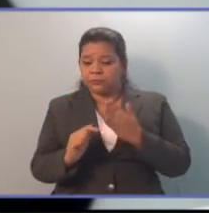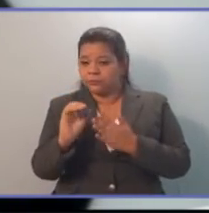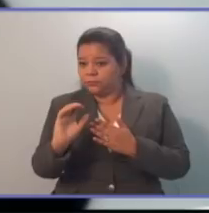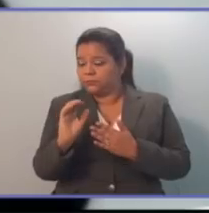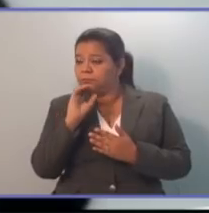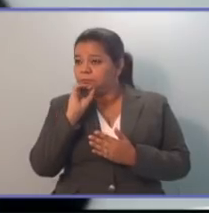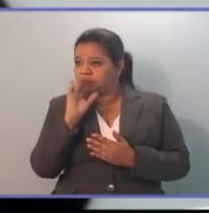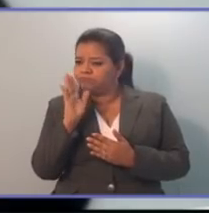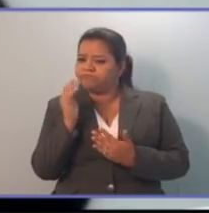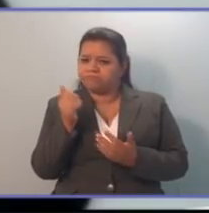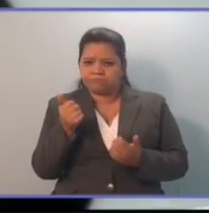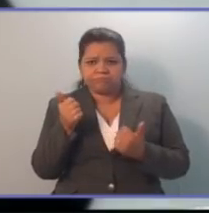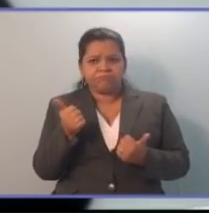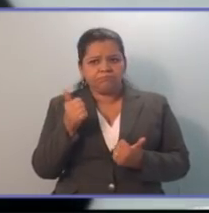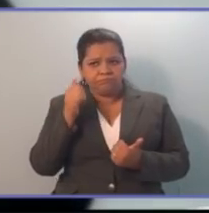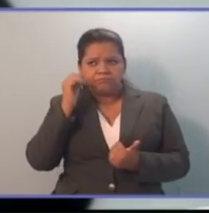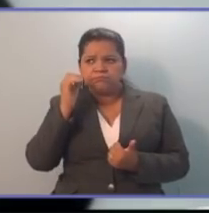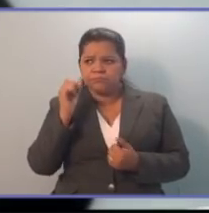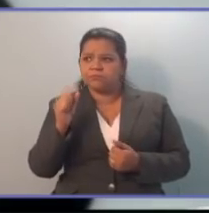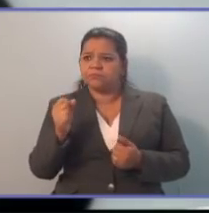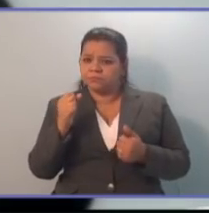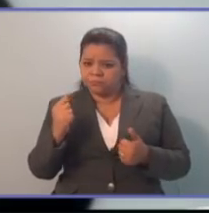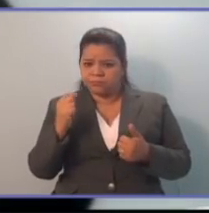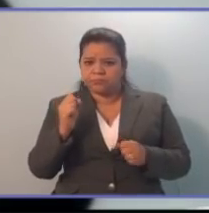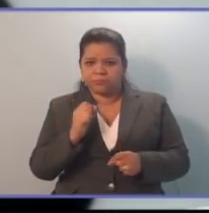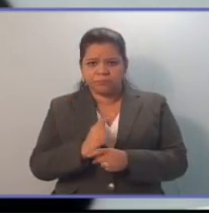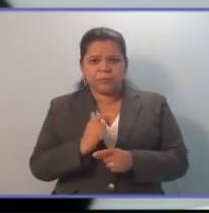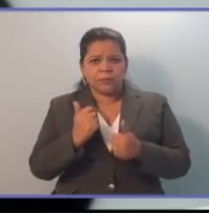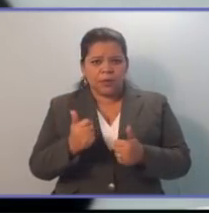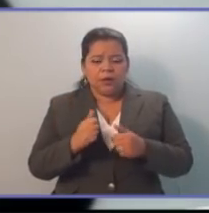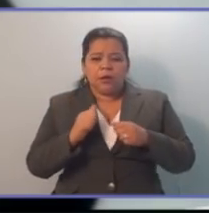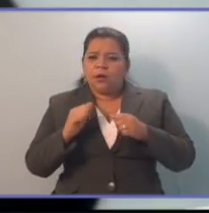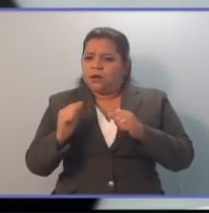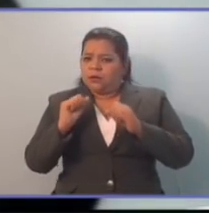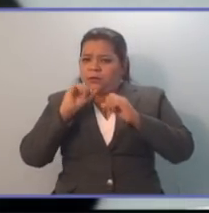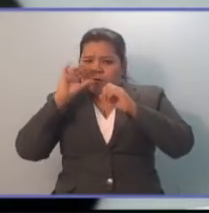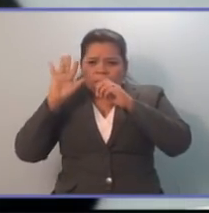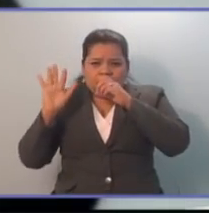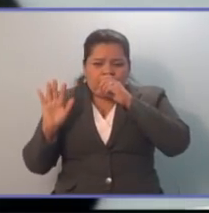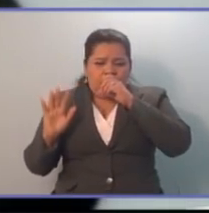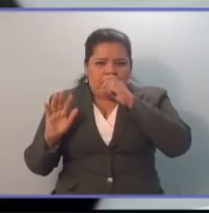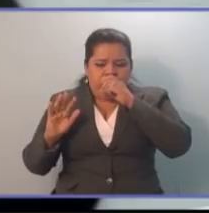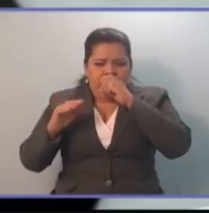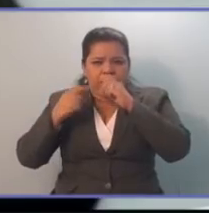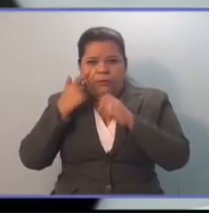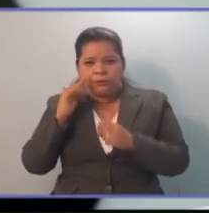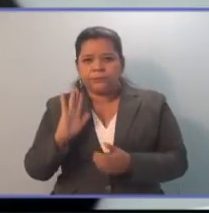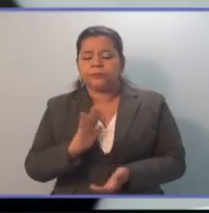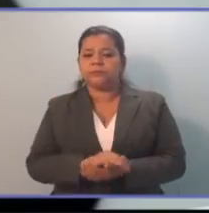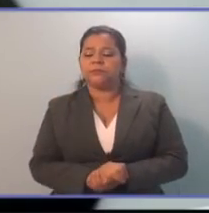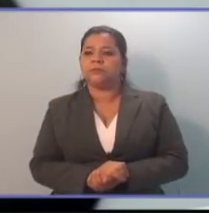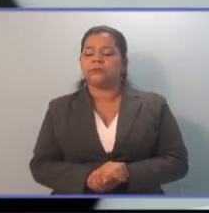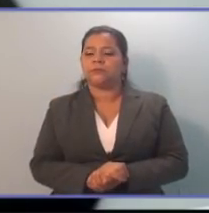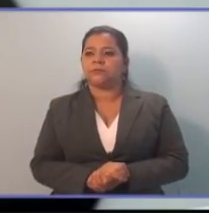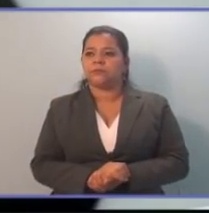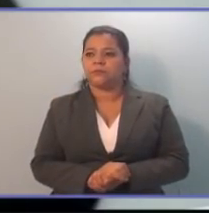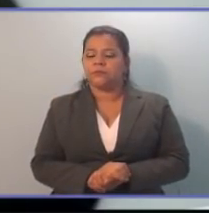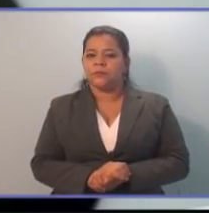tenido grandes aciertos, eso no se va a negar. Y por ejemplo,